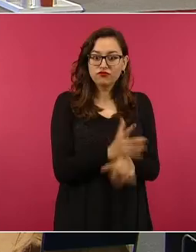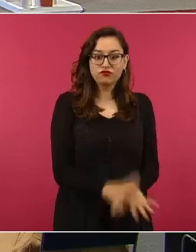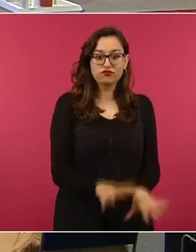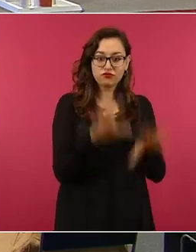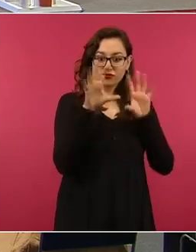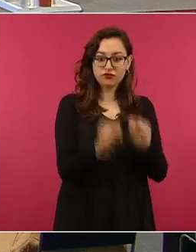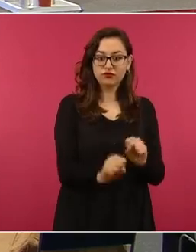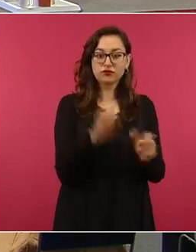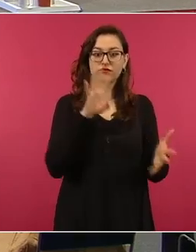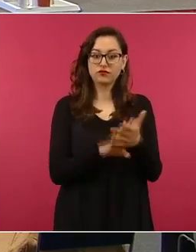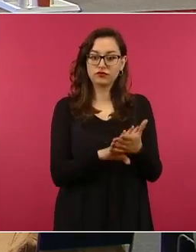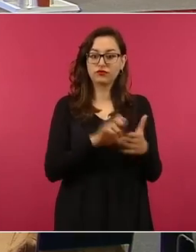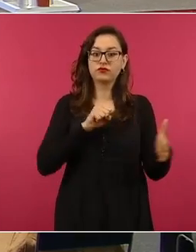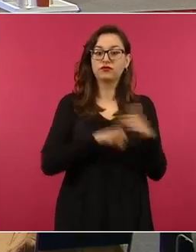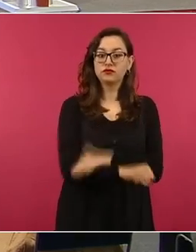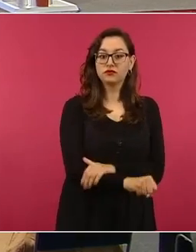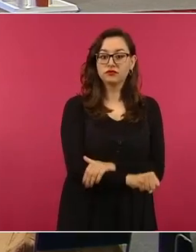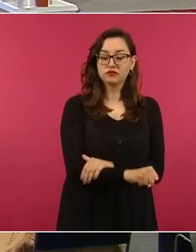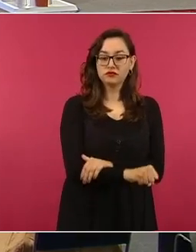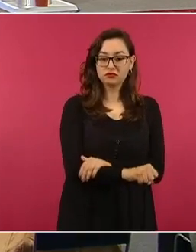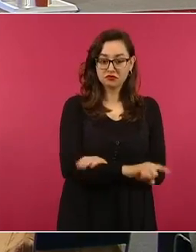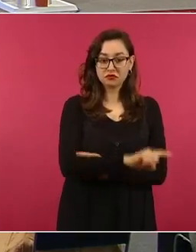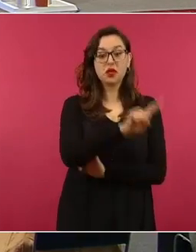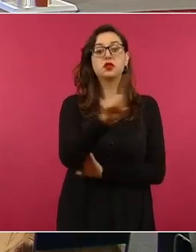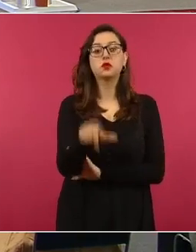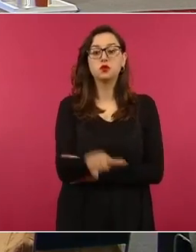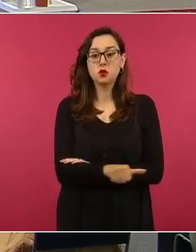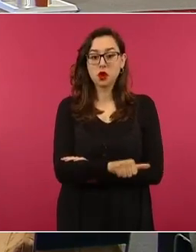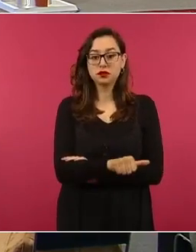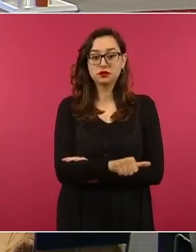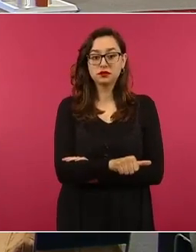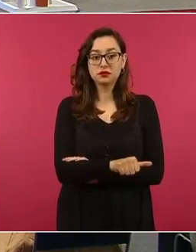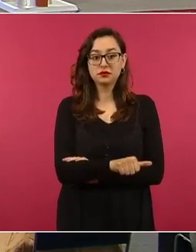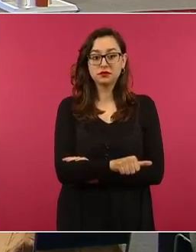A ver, pero ¿no tiene la siguiente?